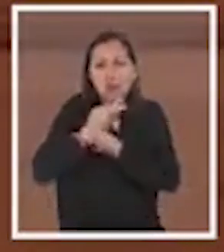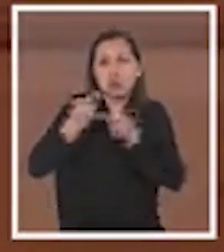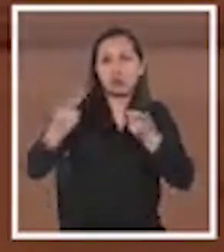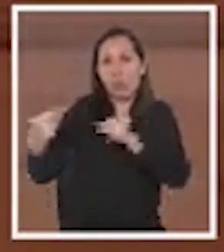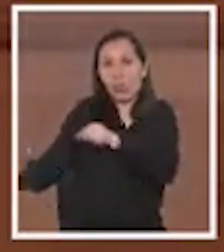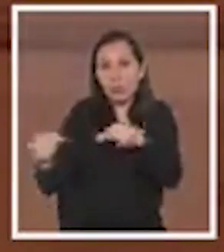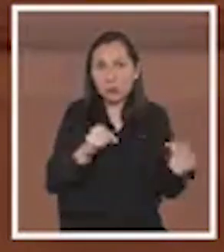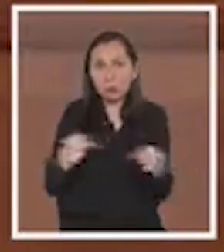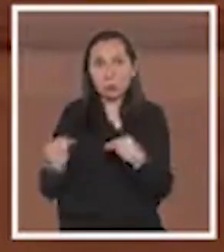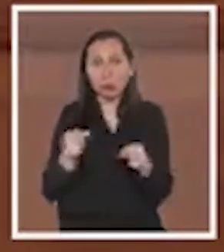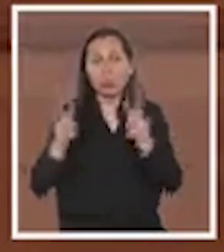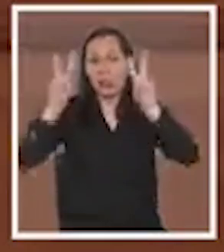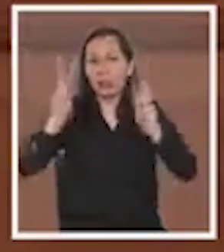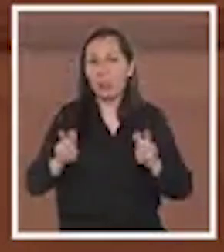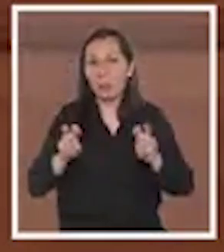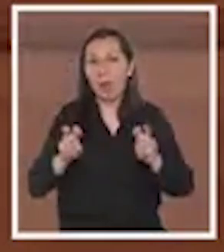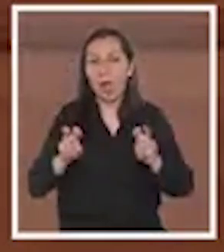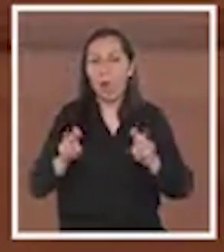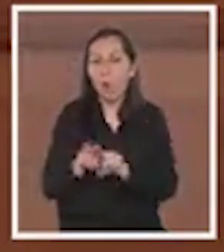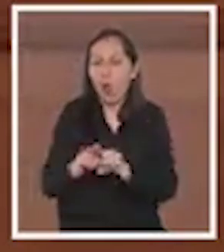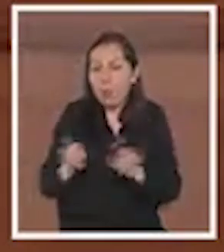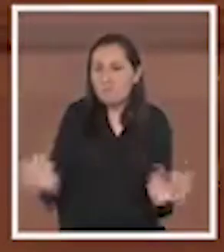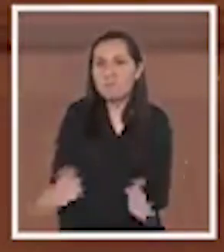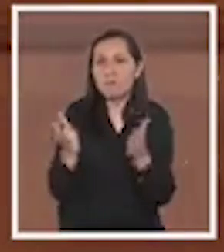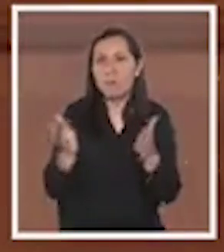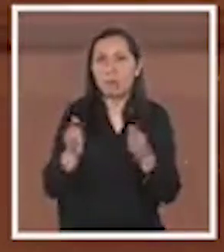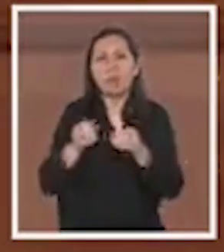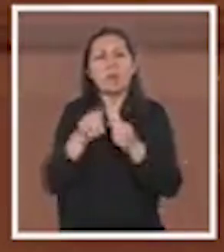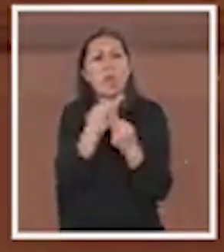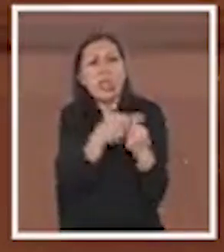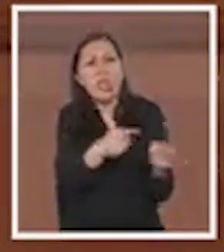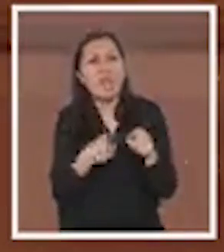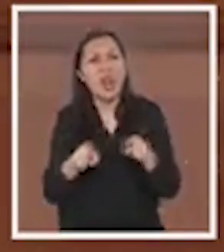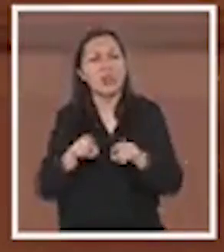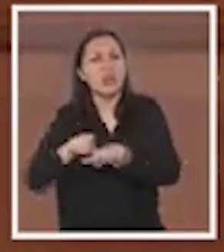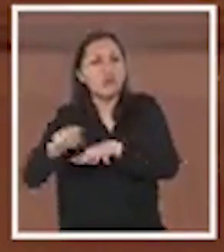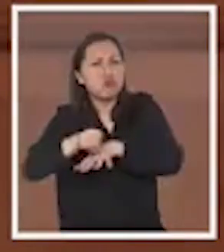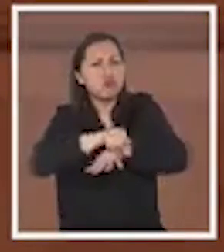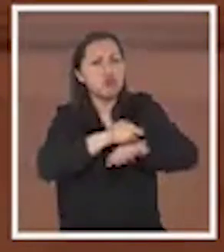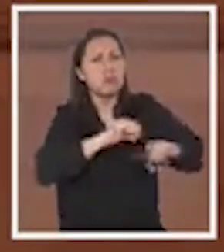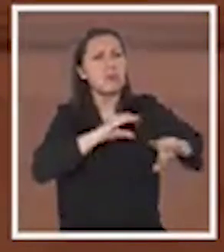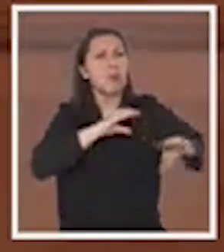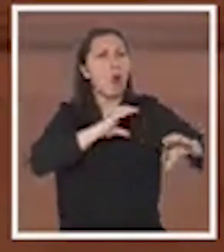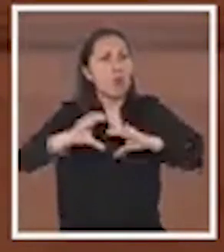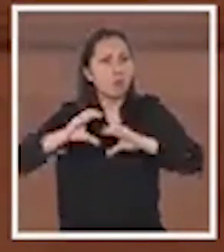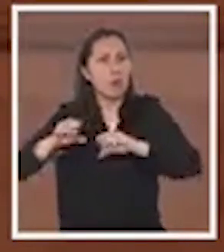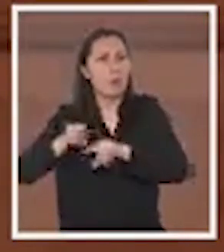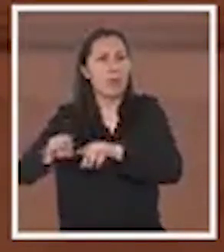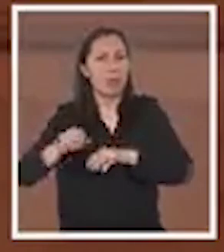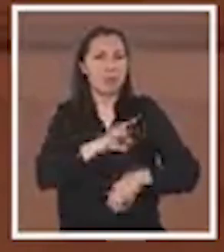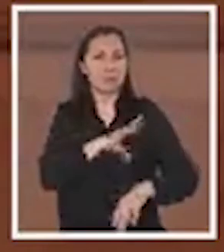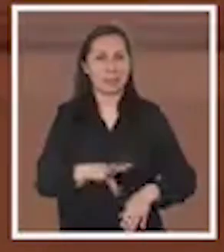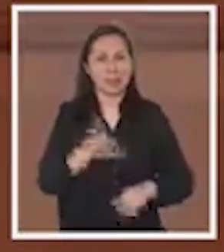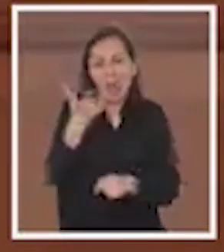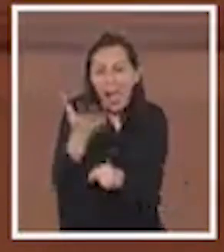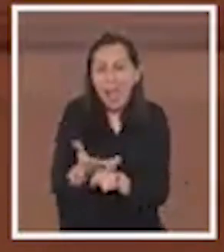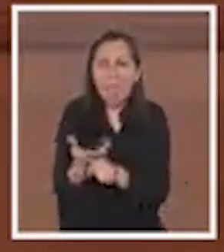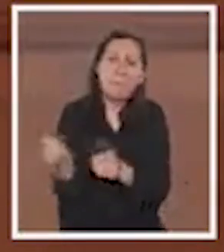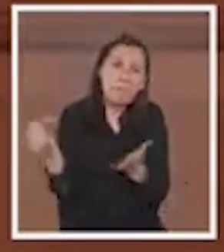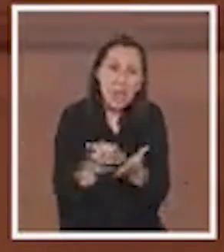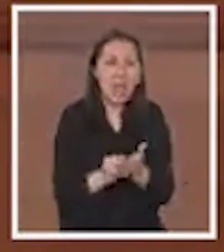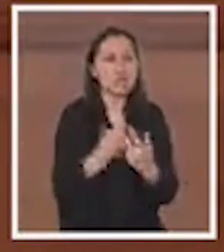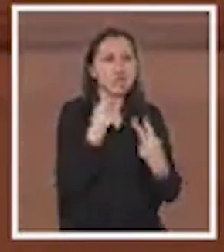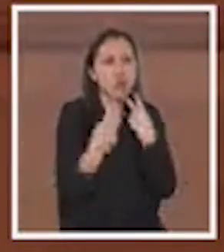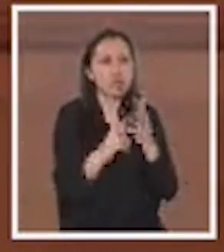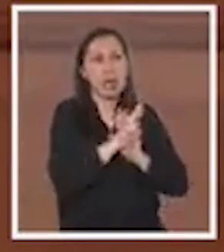discusión respecto a la pluralidad de los medios en Chile, a la necesidad de que existan más